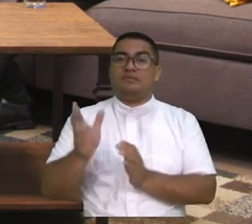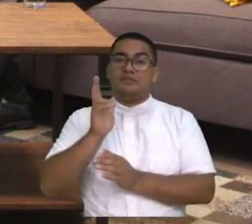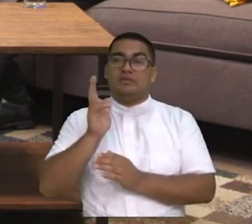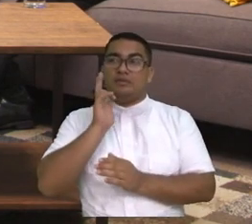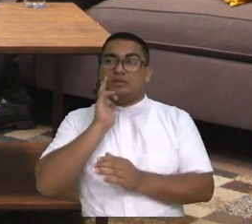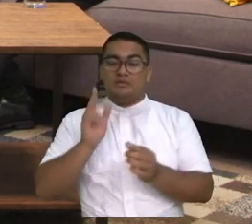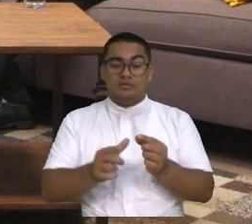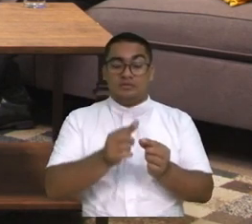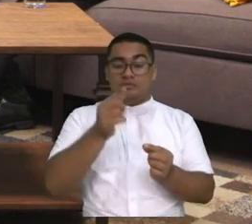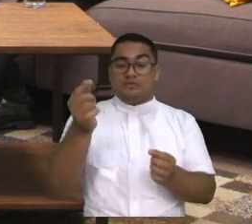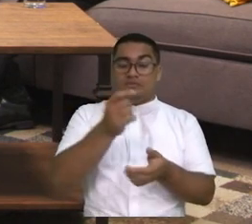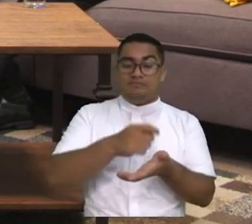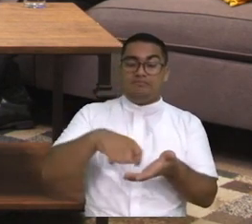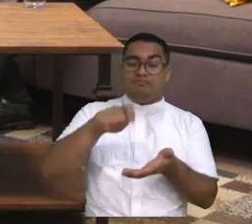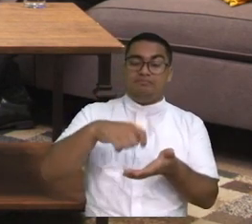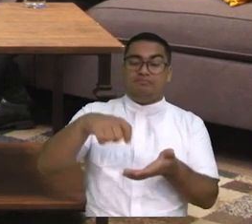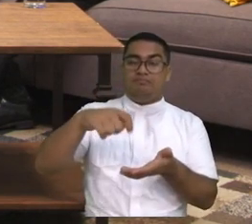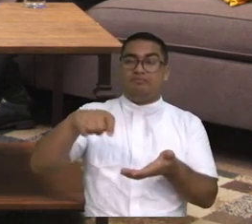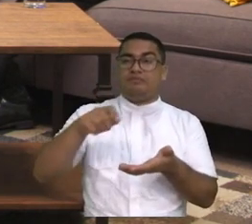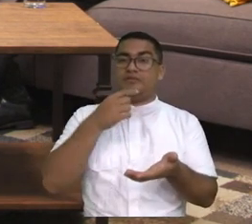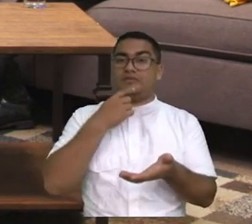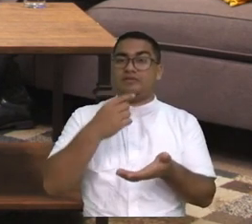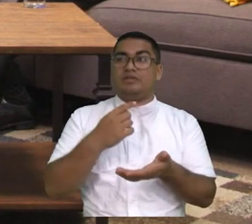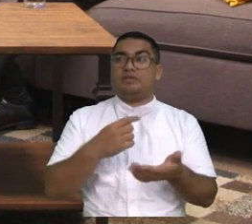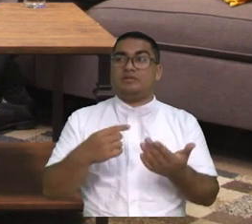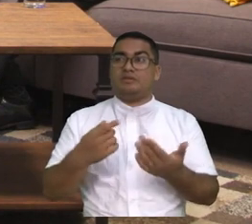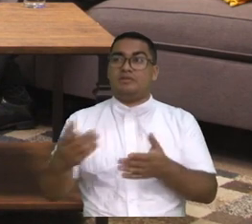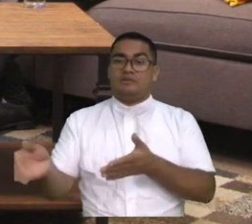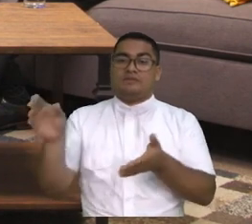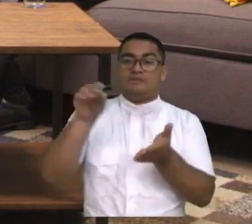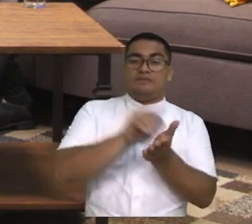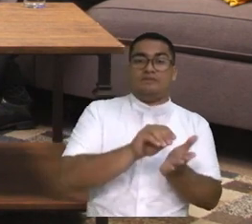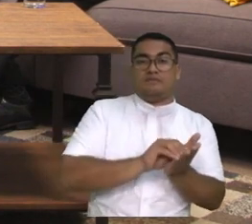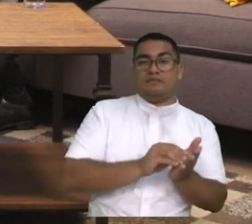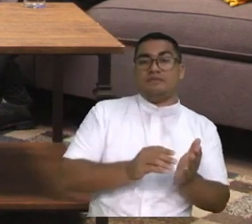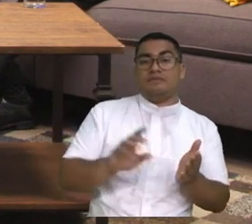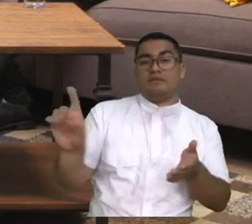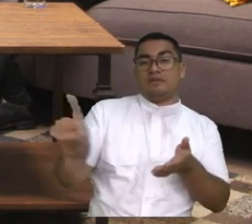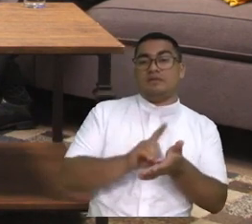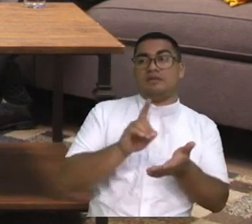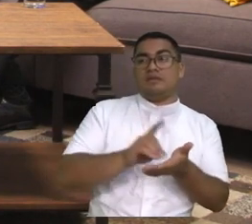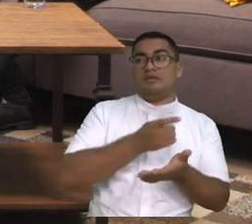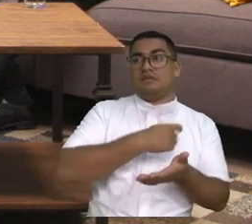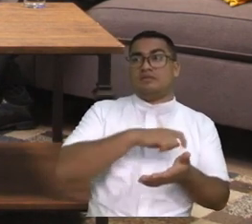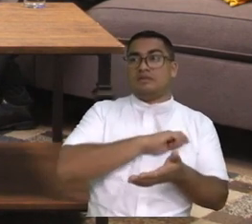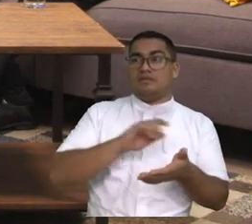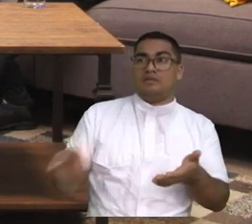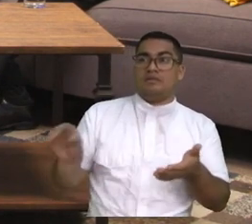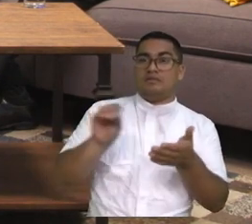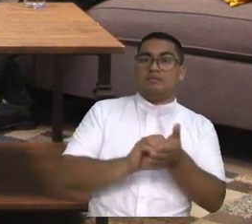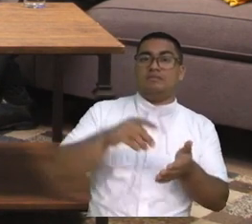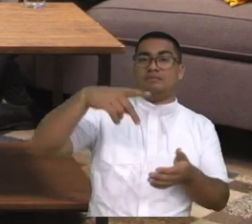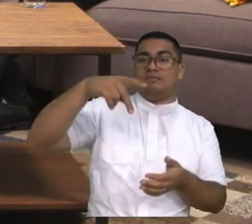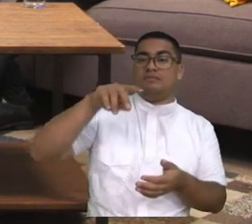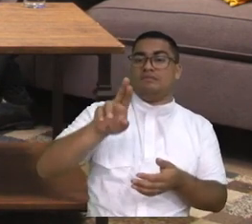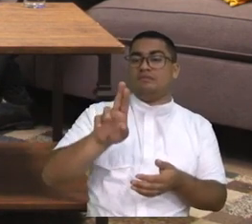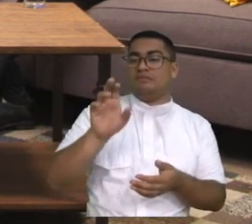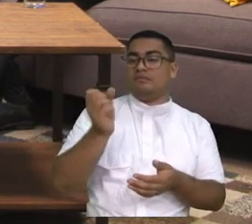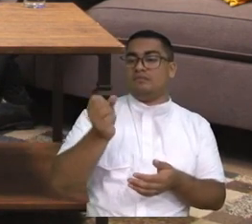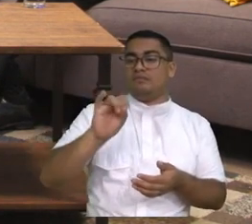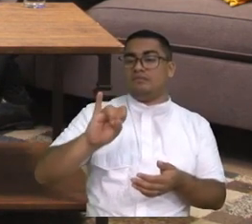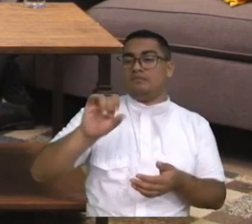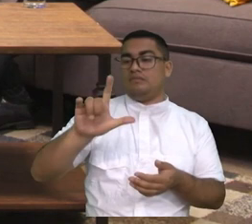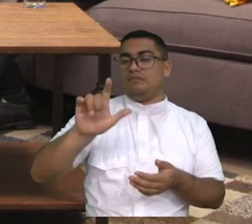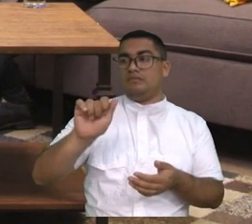envidiable. Rubén Darío introduce al castellano e introduce al diccionario palabras como pusilánime.